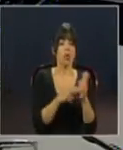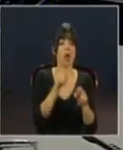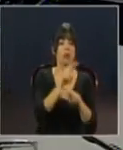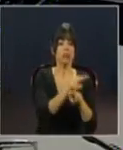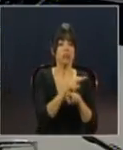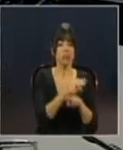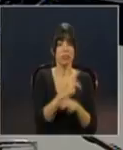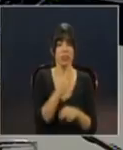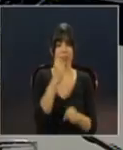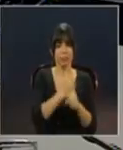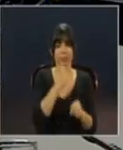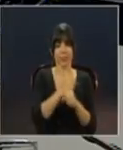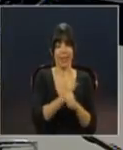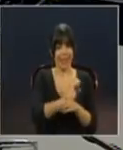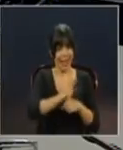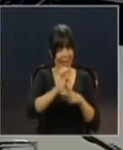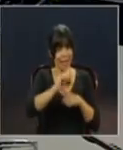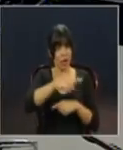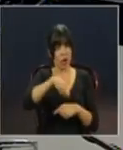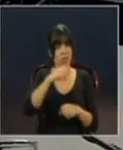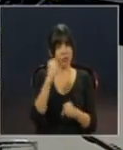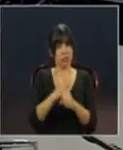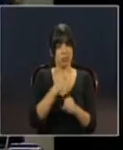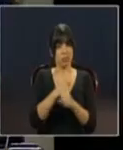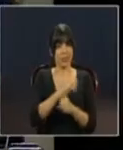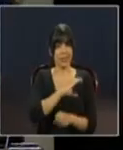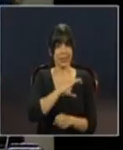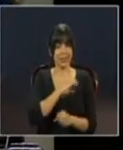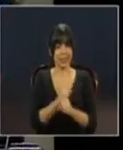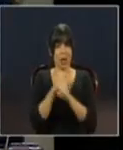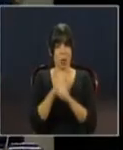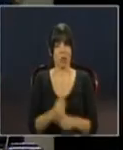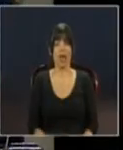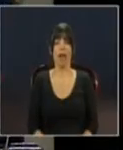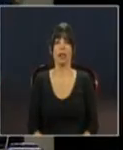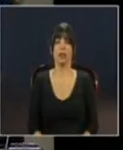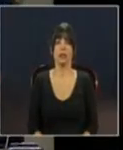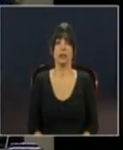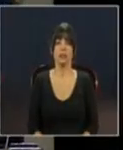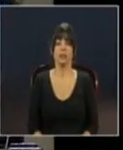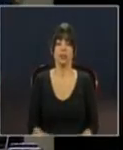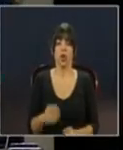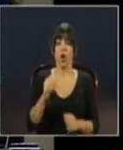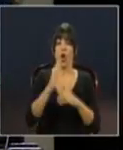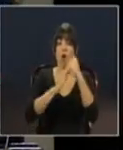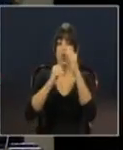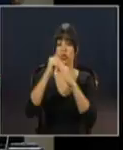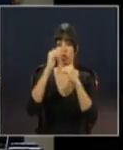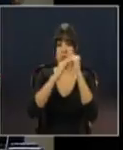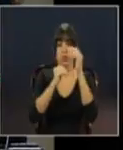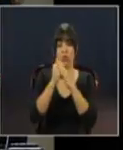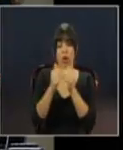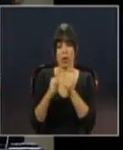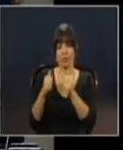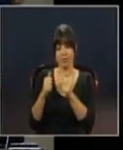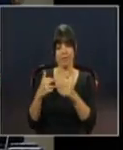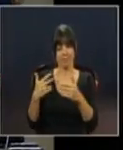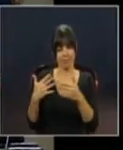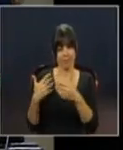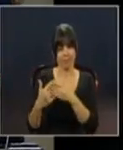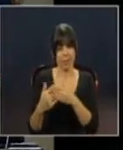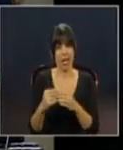del desempeño ético de los oficiales de seguridad, superar el rezago en la construcción y mantenimiento de